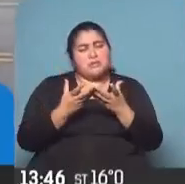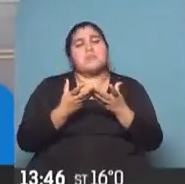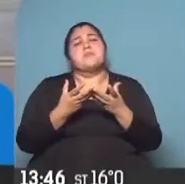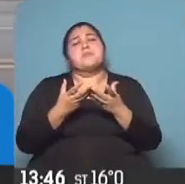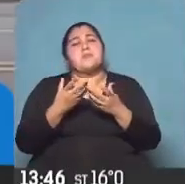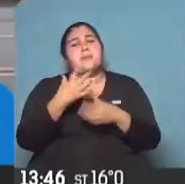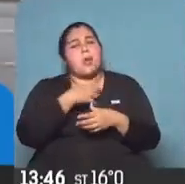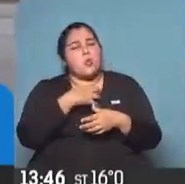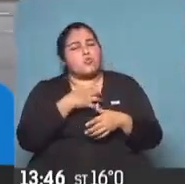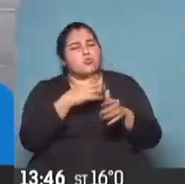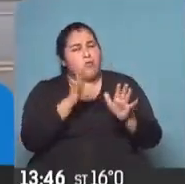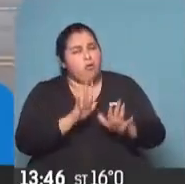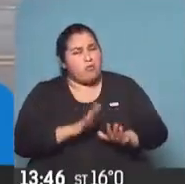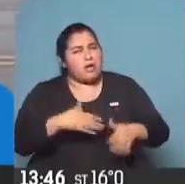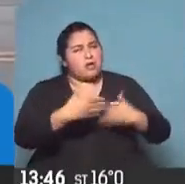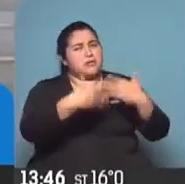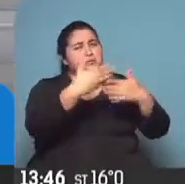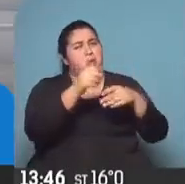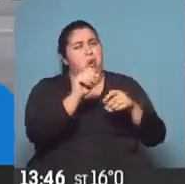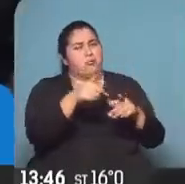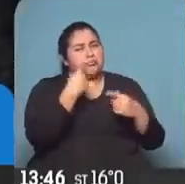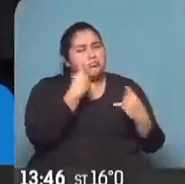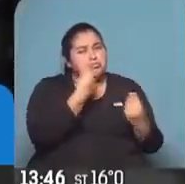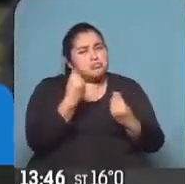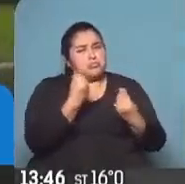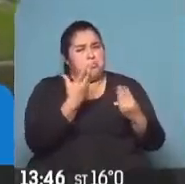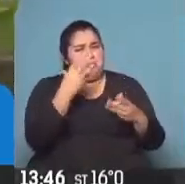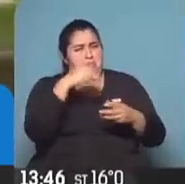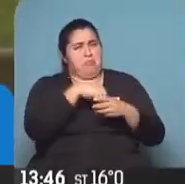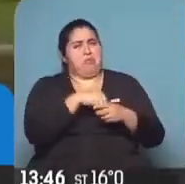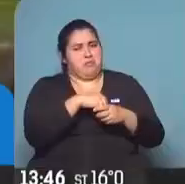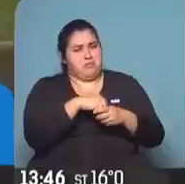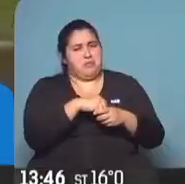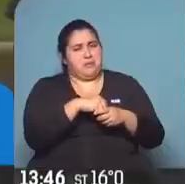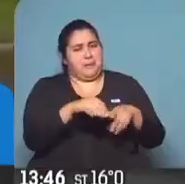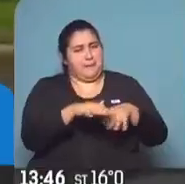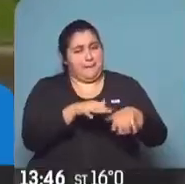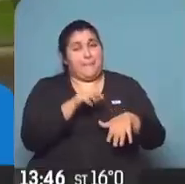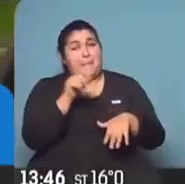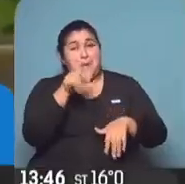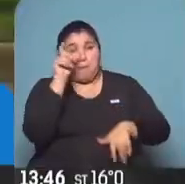mis cursos de capacitación brindan son conocimientos los objetivos